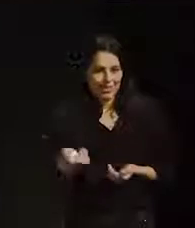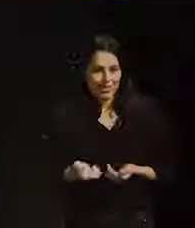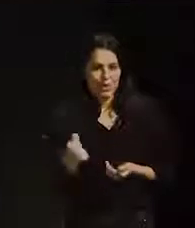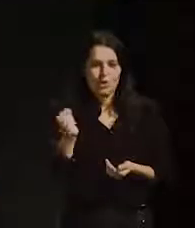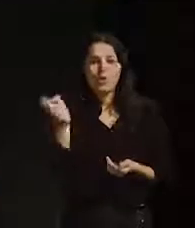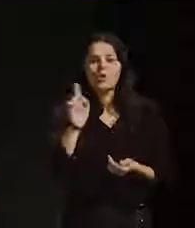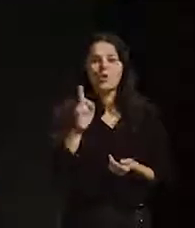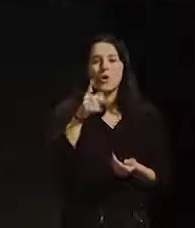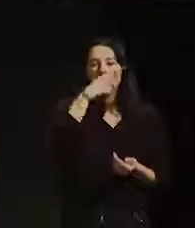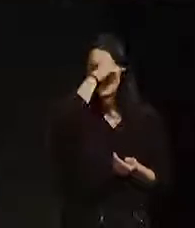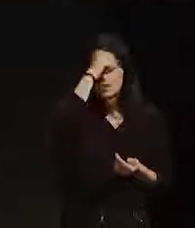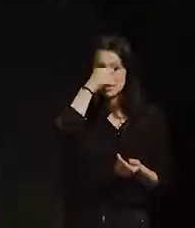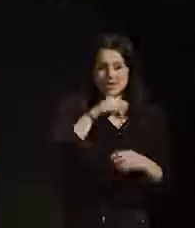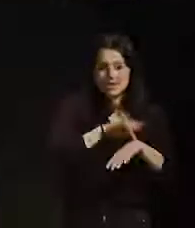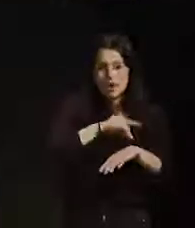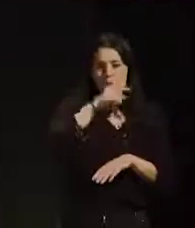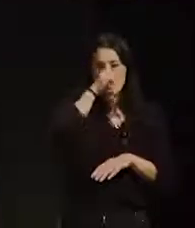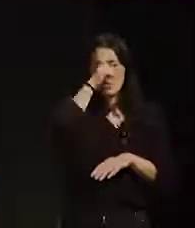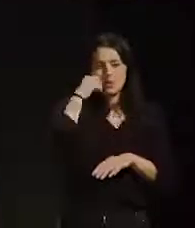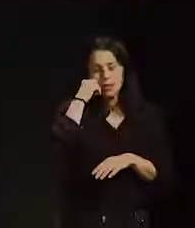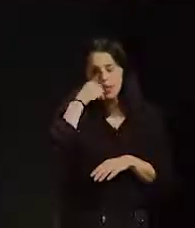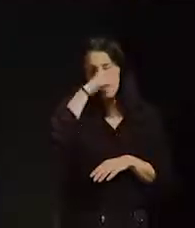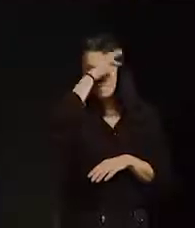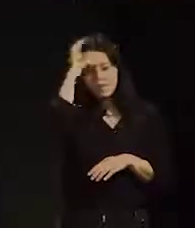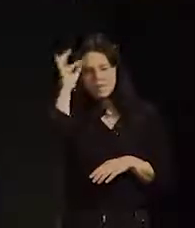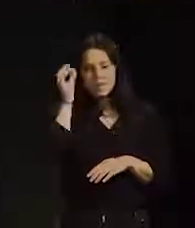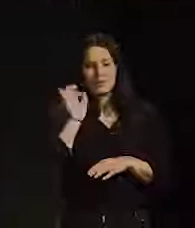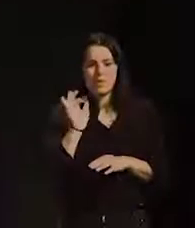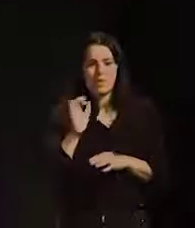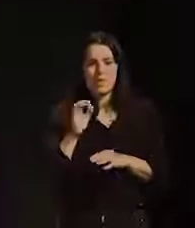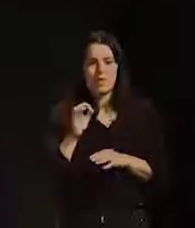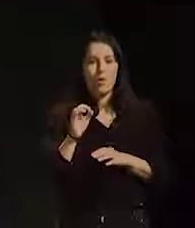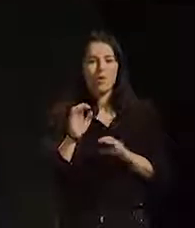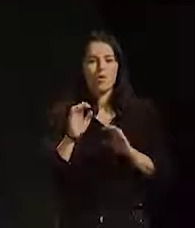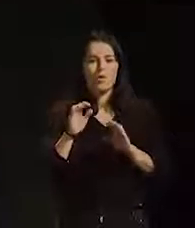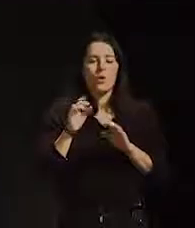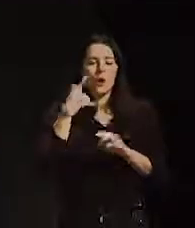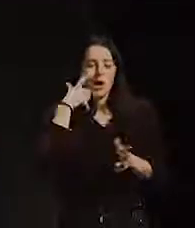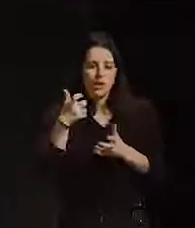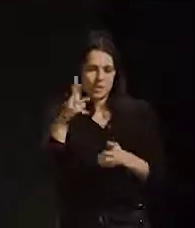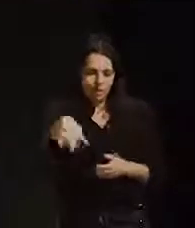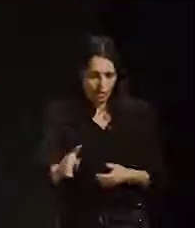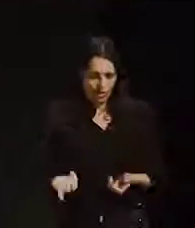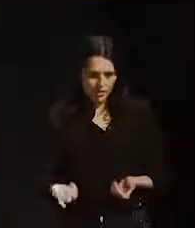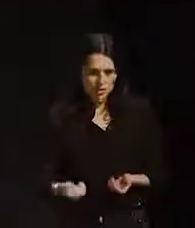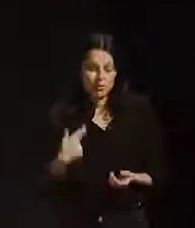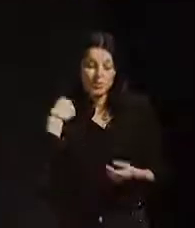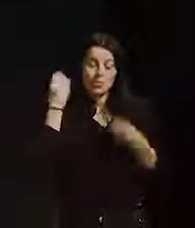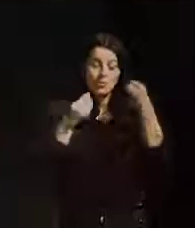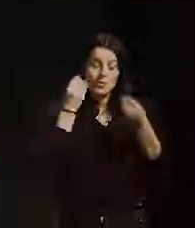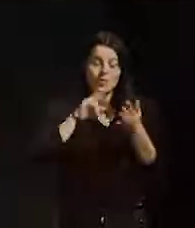mental, no de salud corporal, no de arte, porque yo pienso que no es